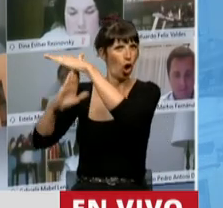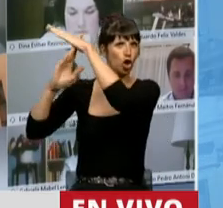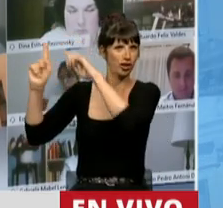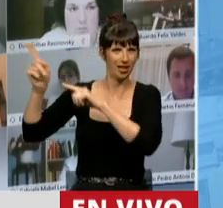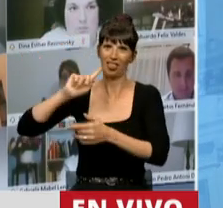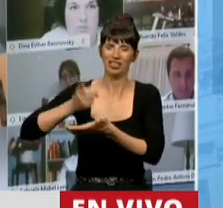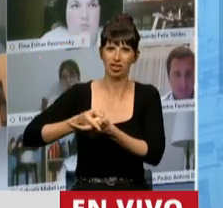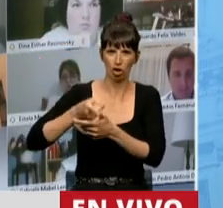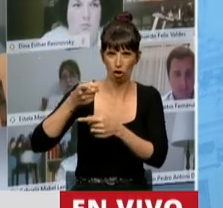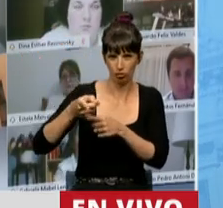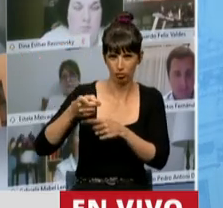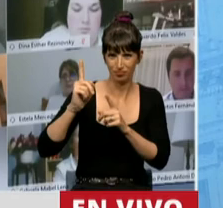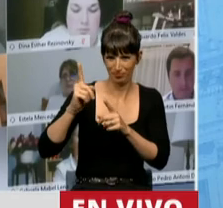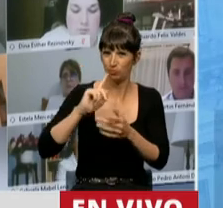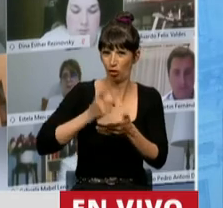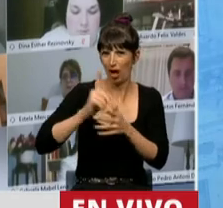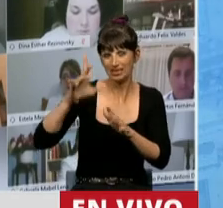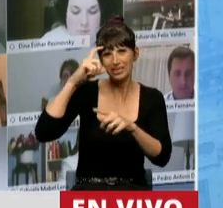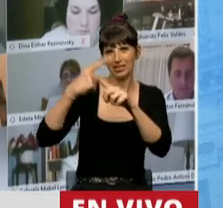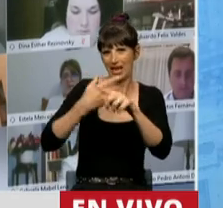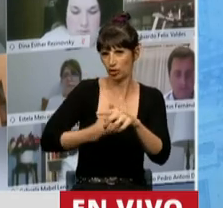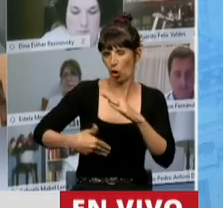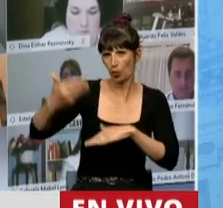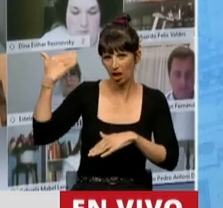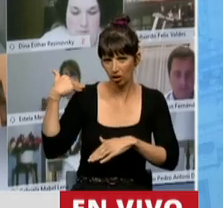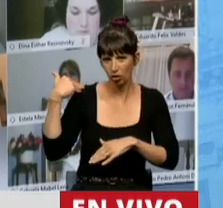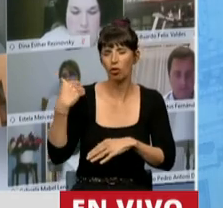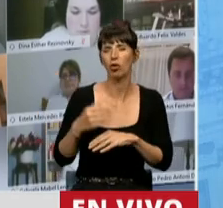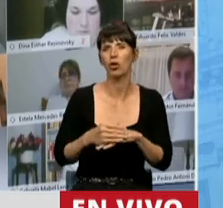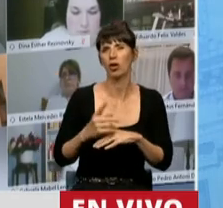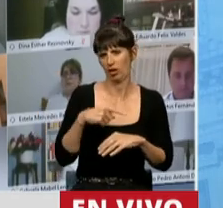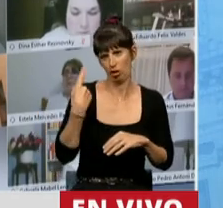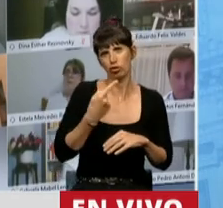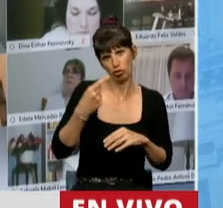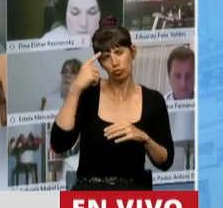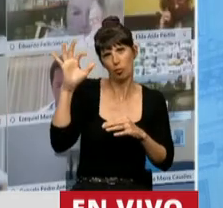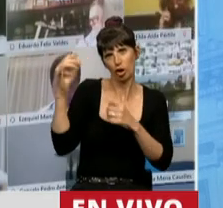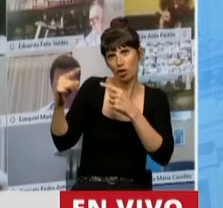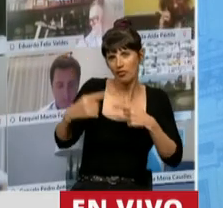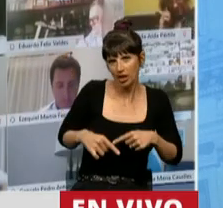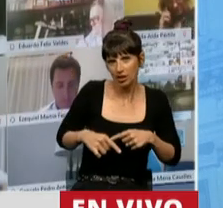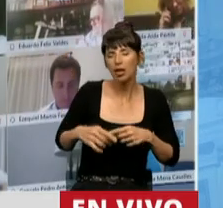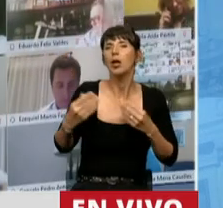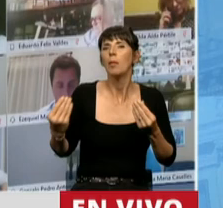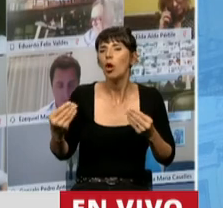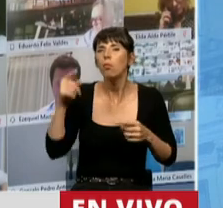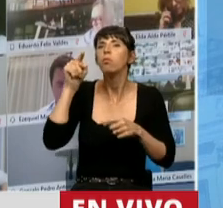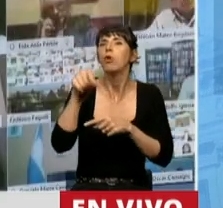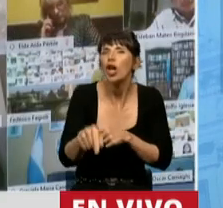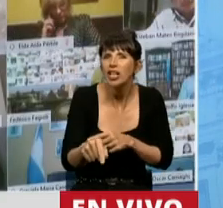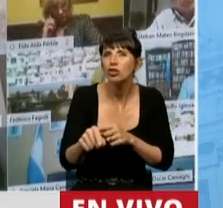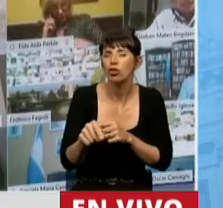gobierno anterior, con el que nosotros también hemos marcado clarísimas diferencias. Por sola esa razón, hay que tratar